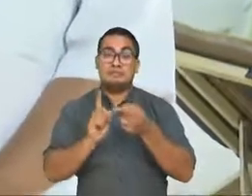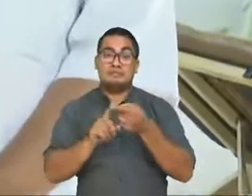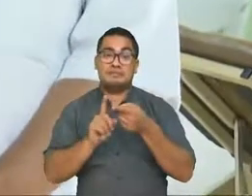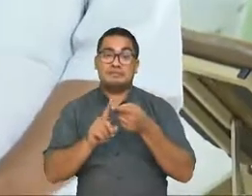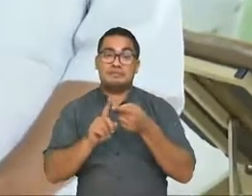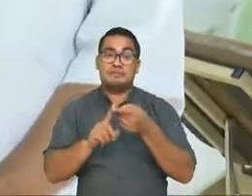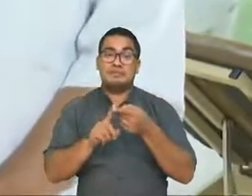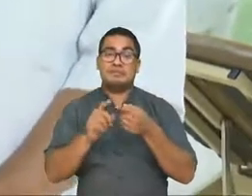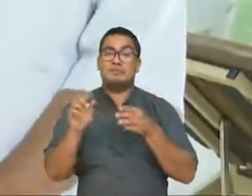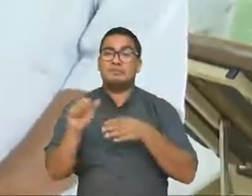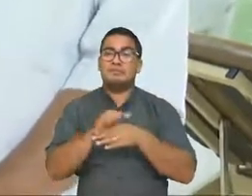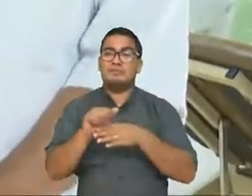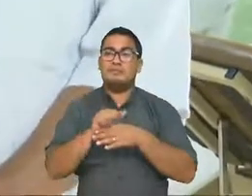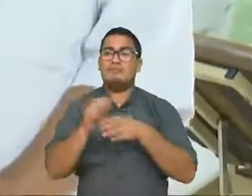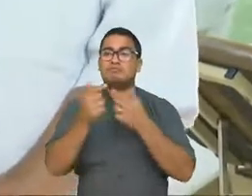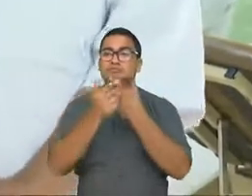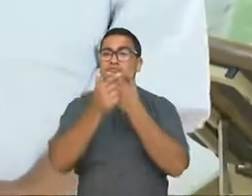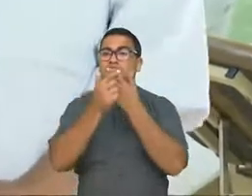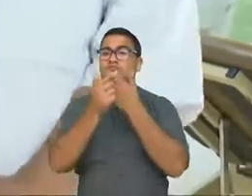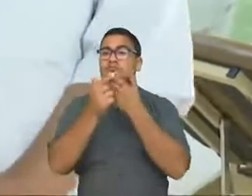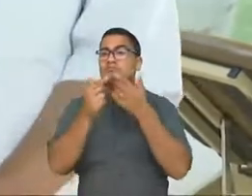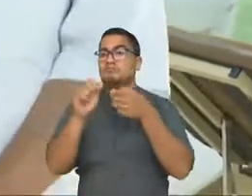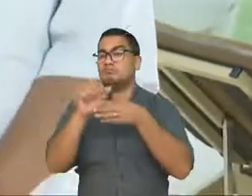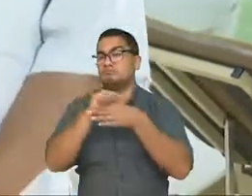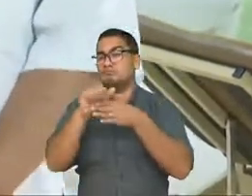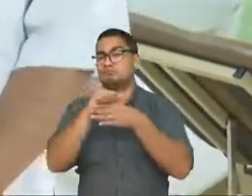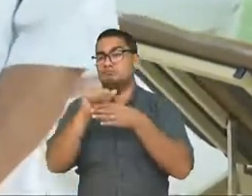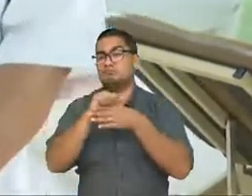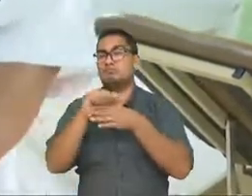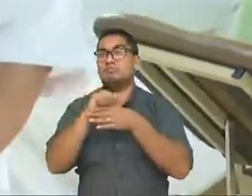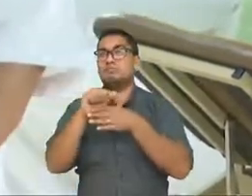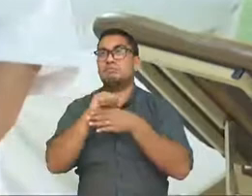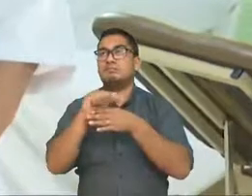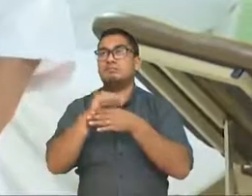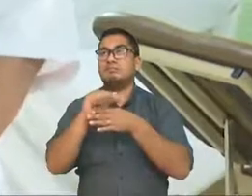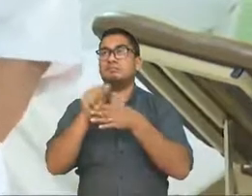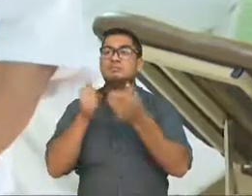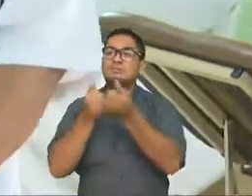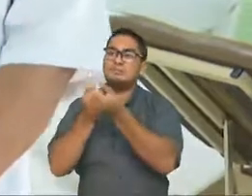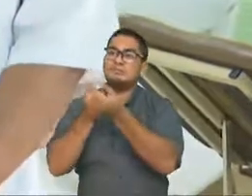con ejercicios libres, con ejercicios, perdón, asistido,